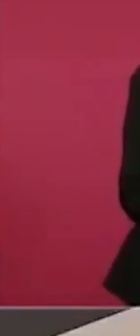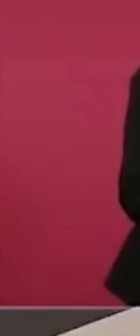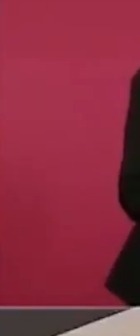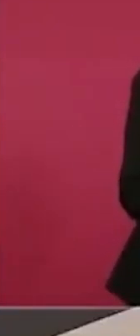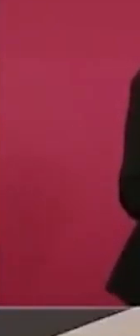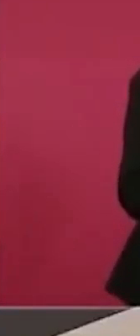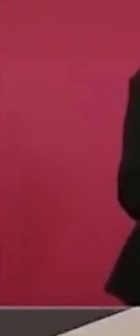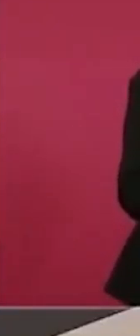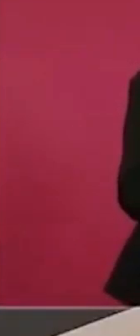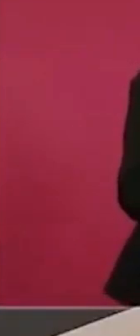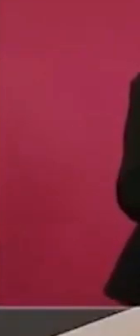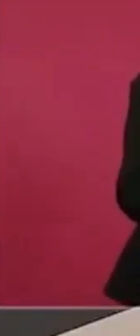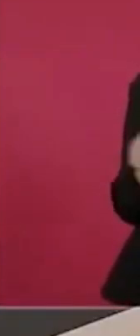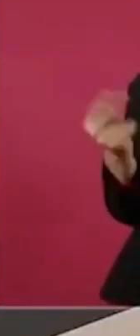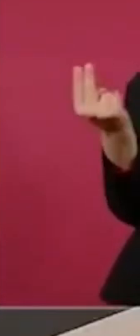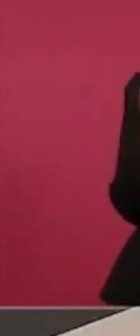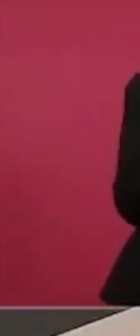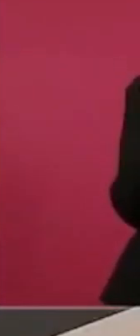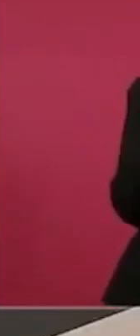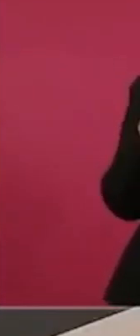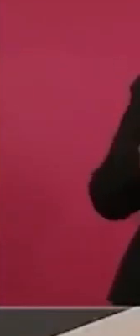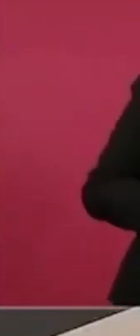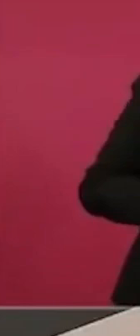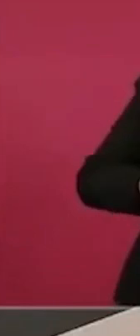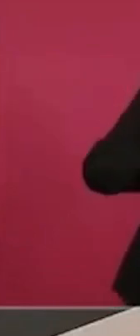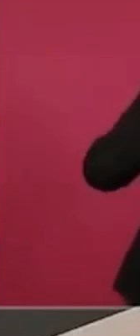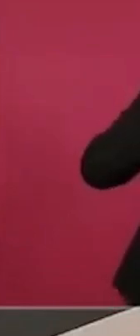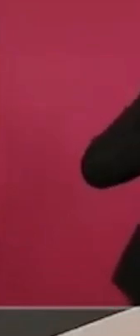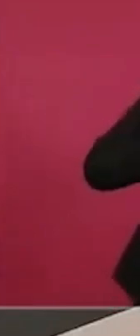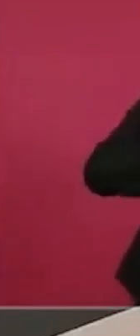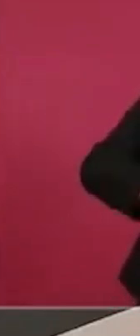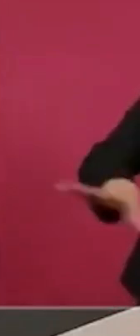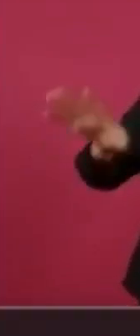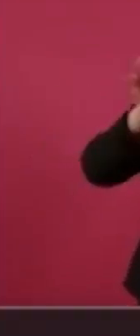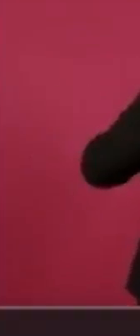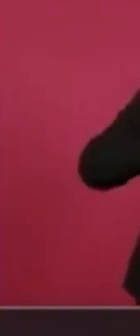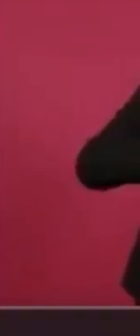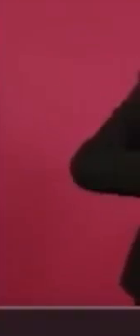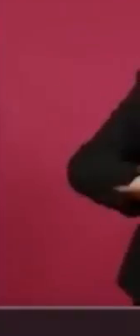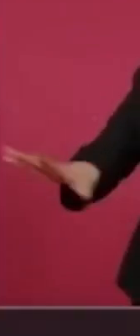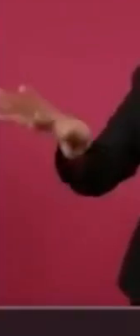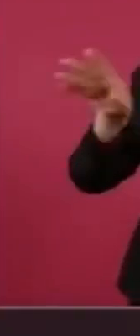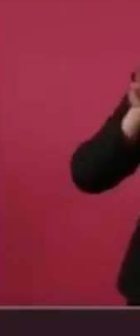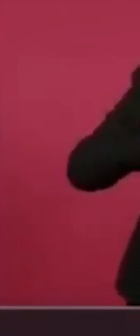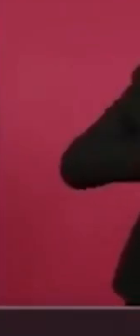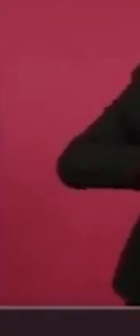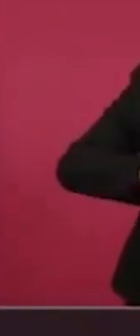de estudiosos, sino es algo que debe